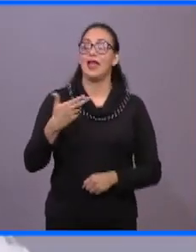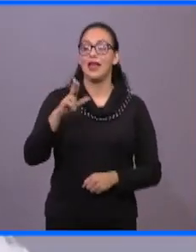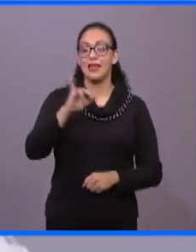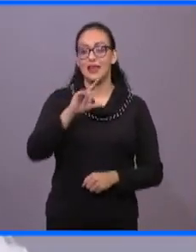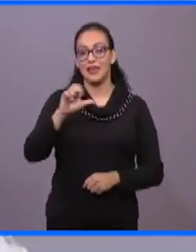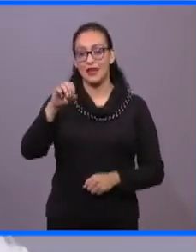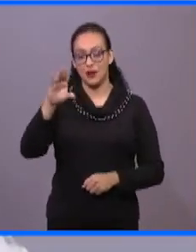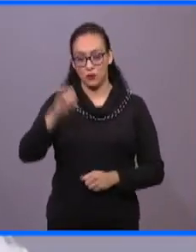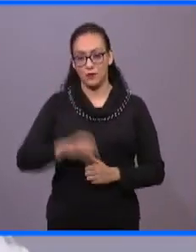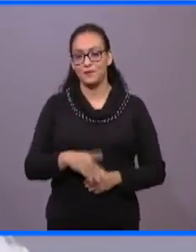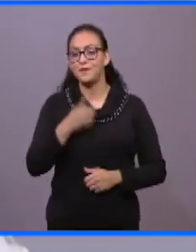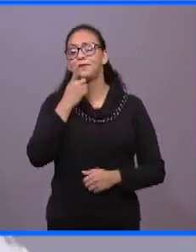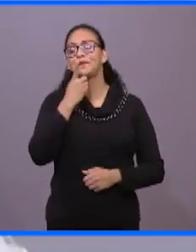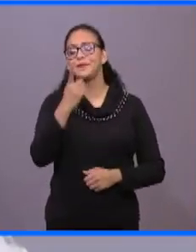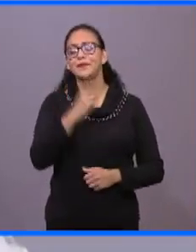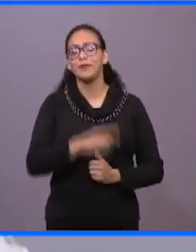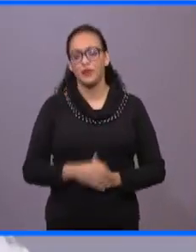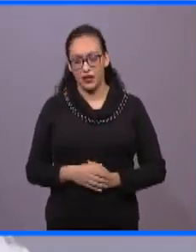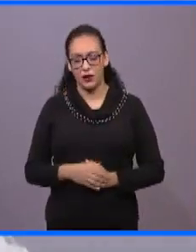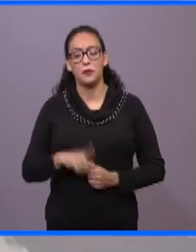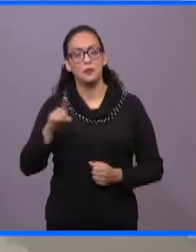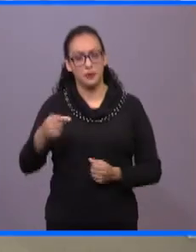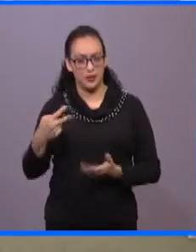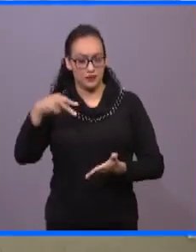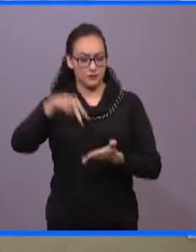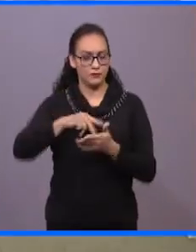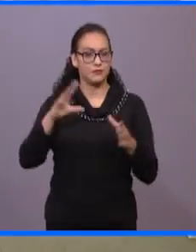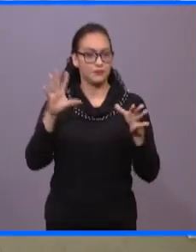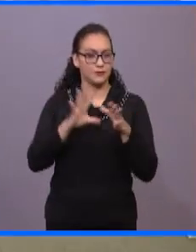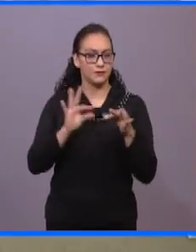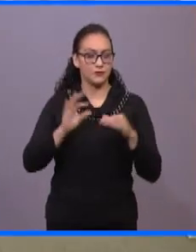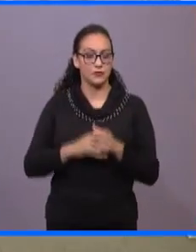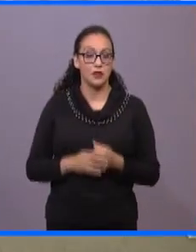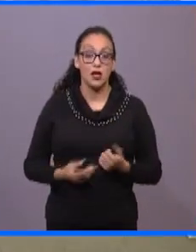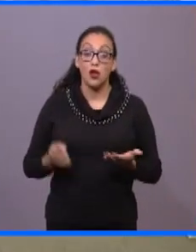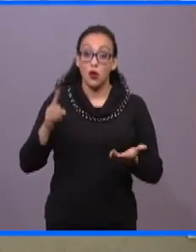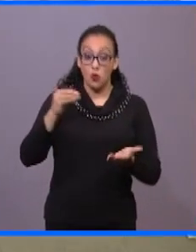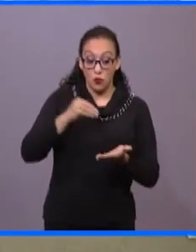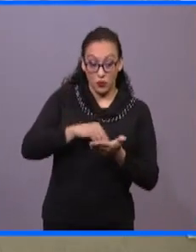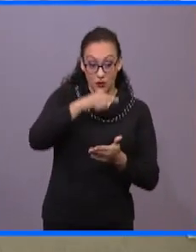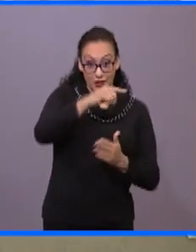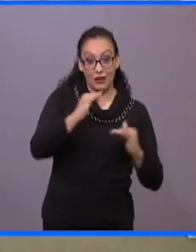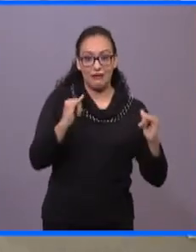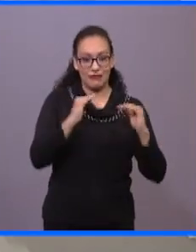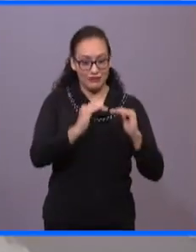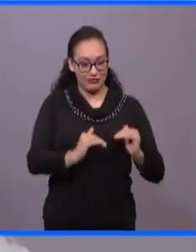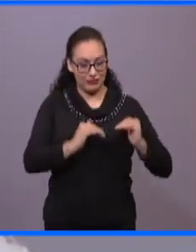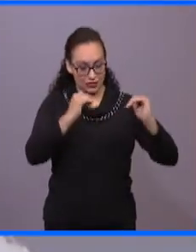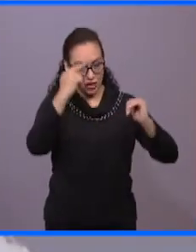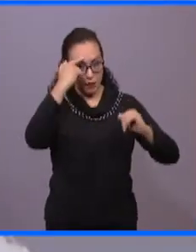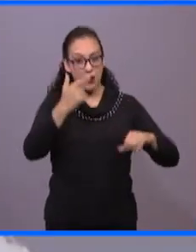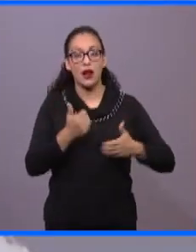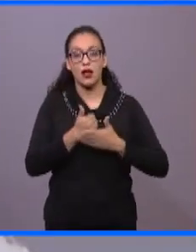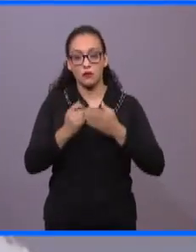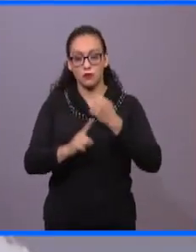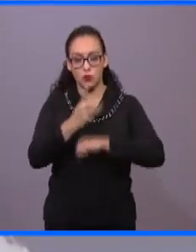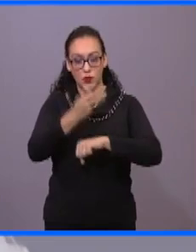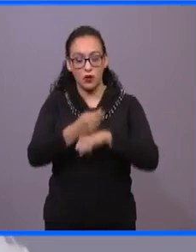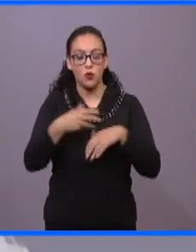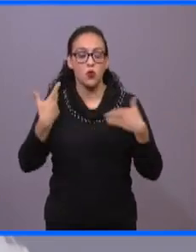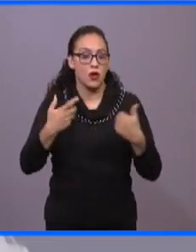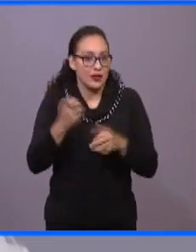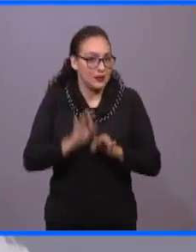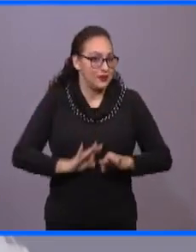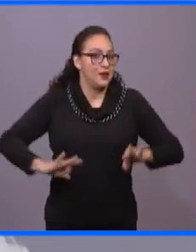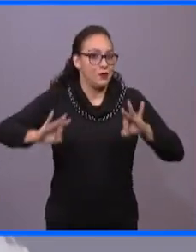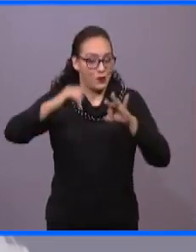Valls Esponda, señaló en su intervención que la instalación del Consejo de Solución de Controversias marca un antes y un después